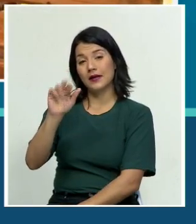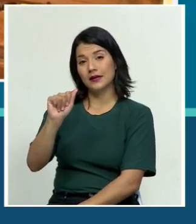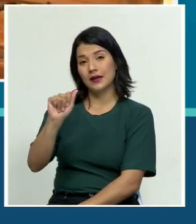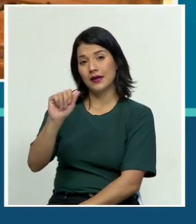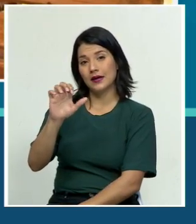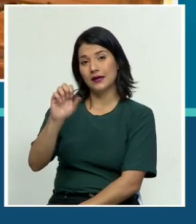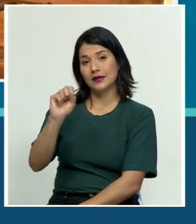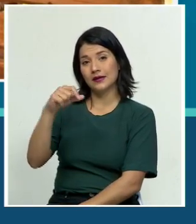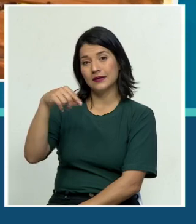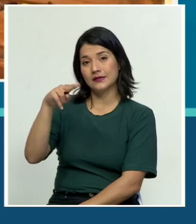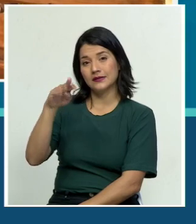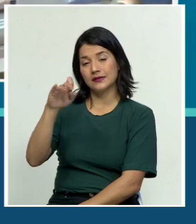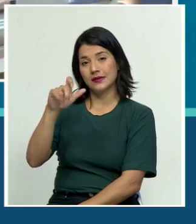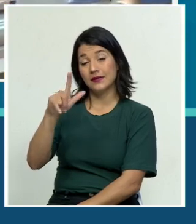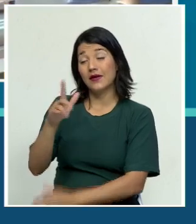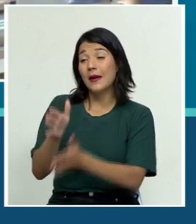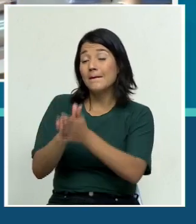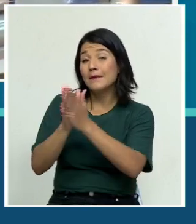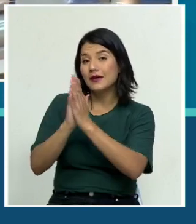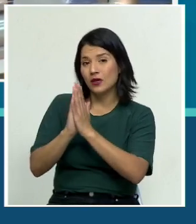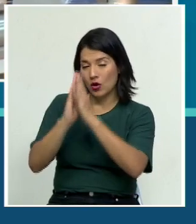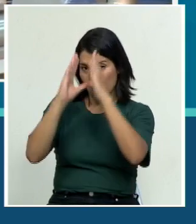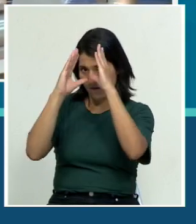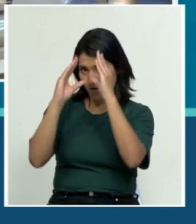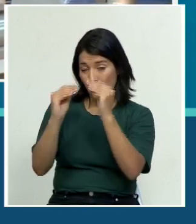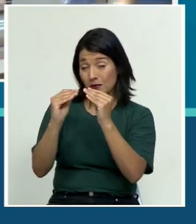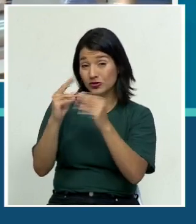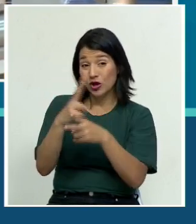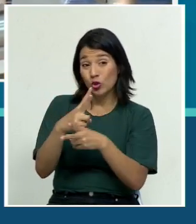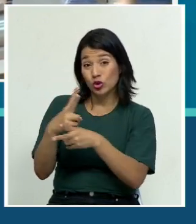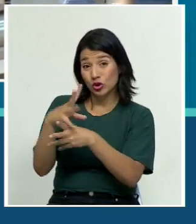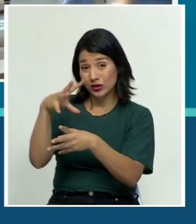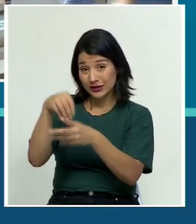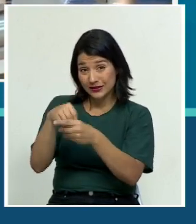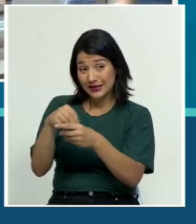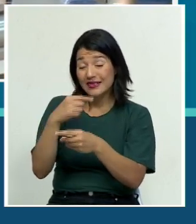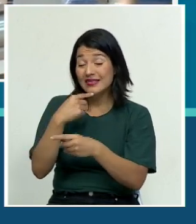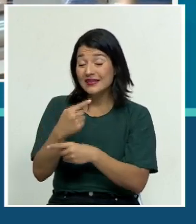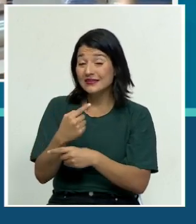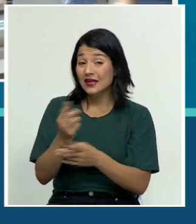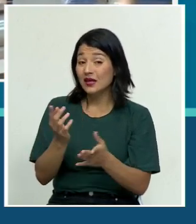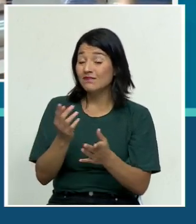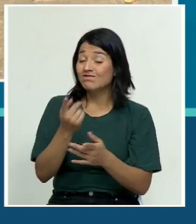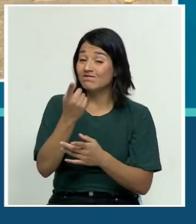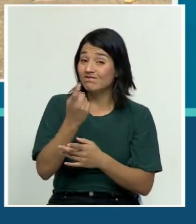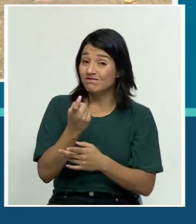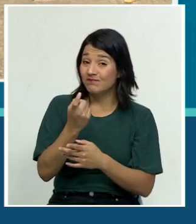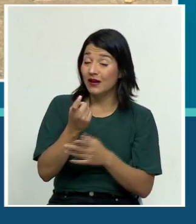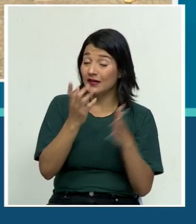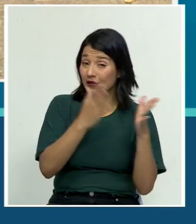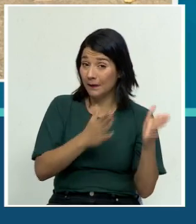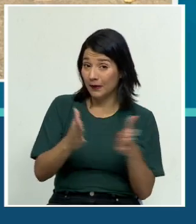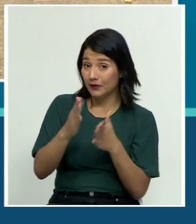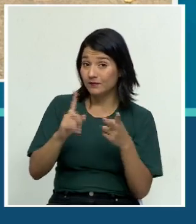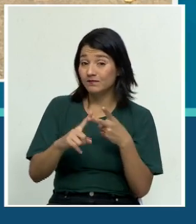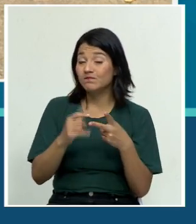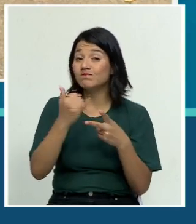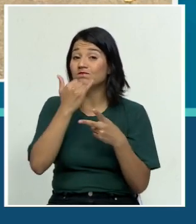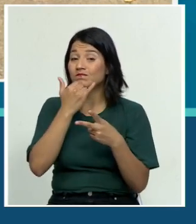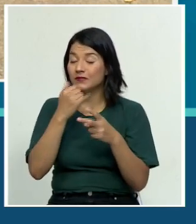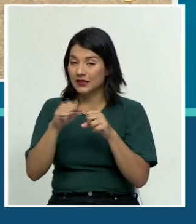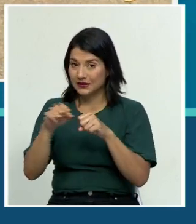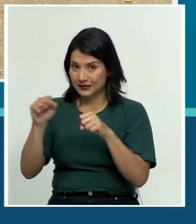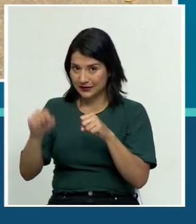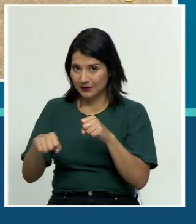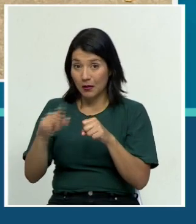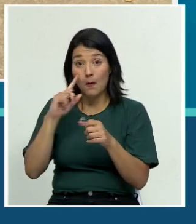auditoría interna de la institución donde se evidenció falta de planificación y fallas técnicas en el software utilizado. Es por eso que también se iniciará un